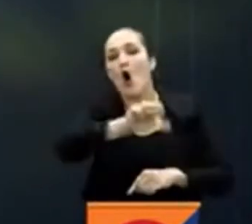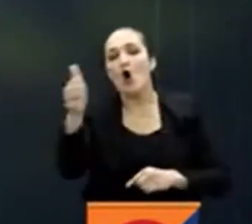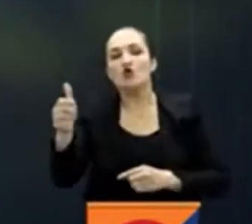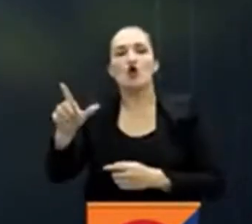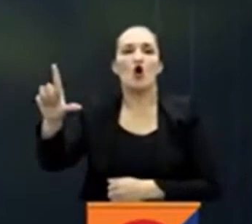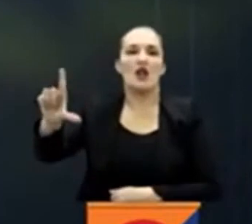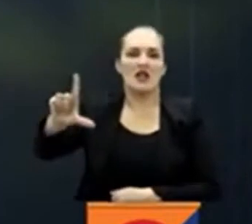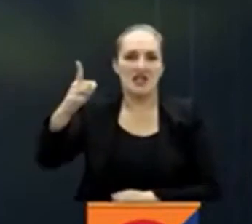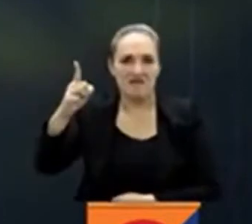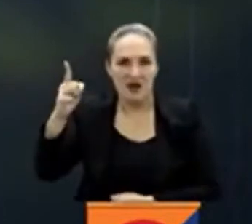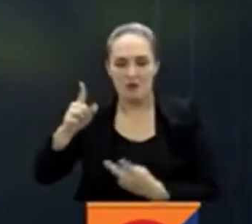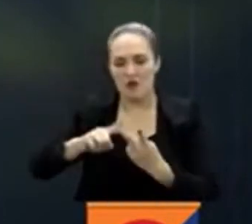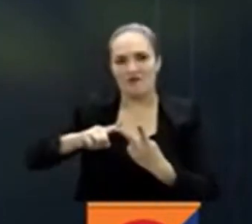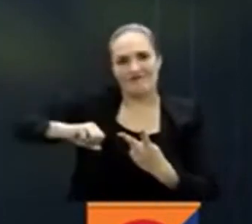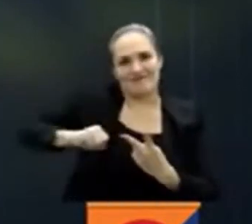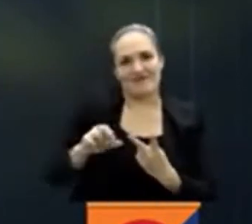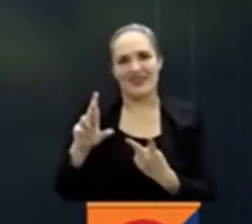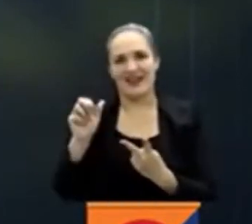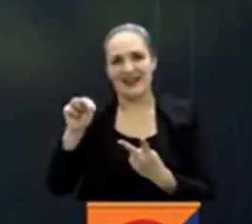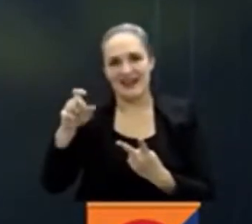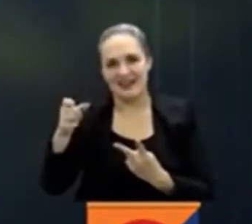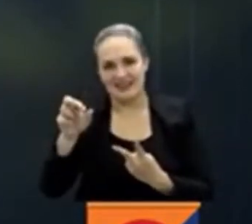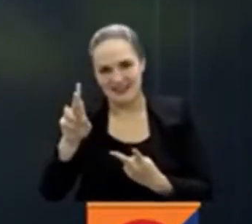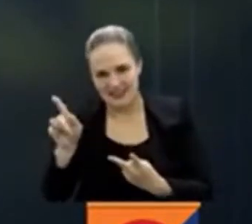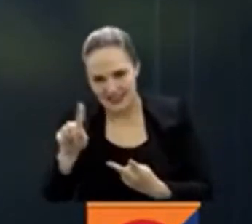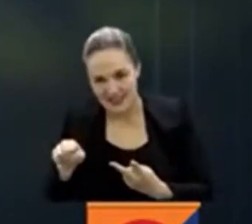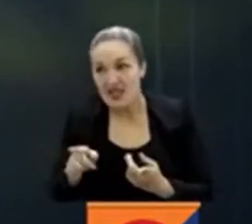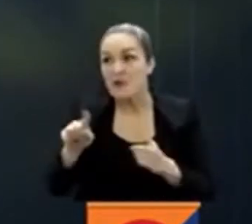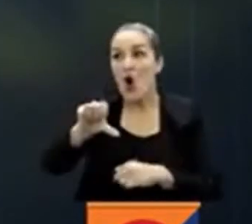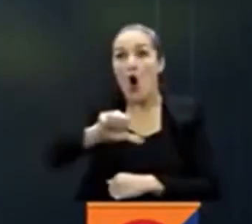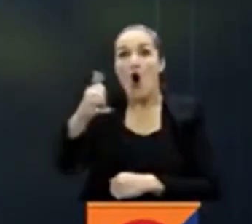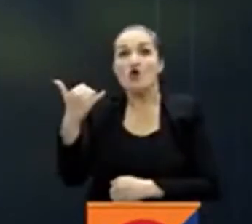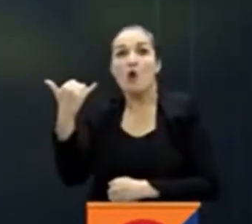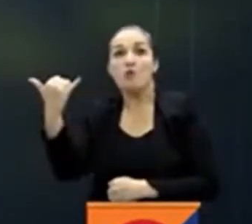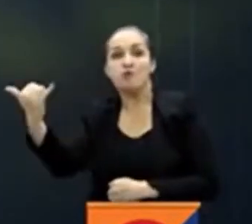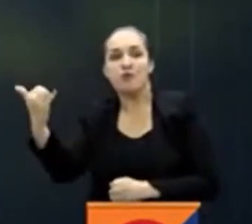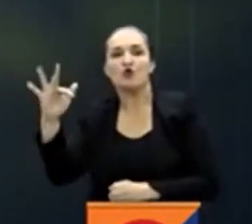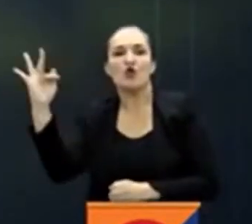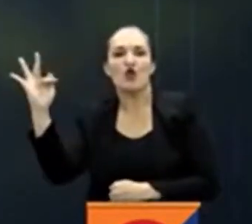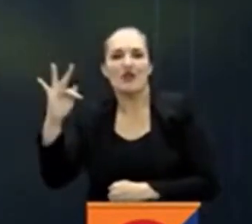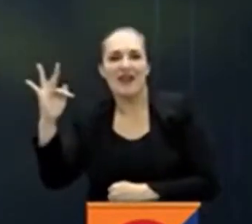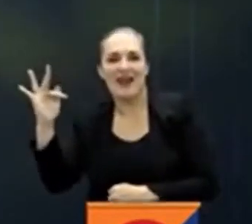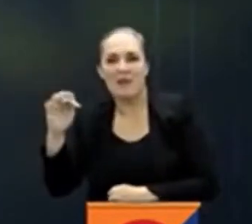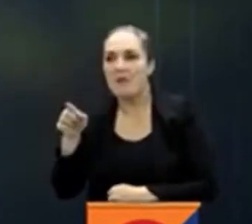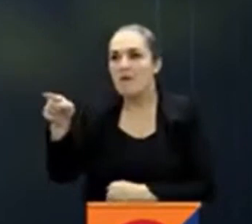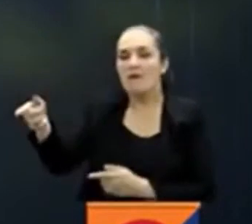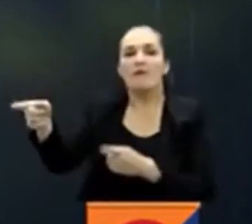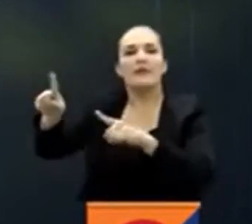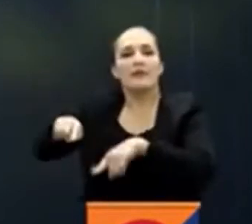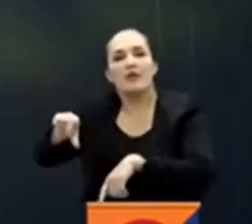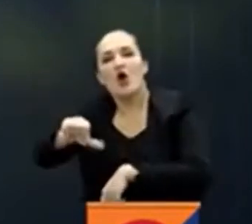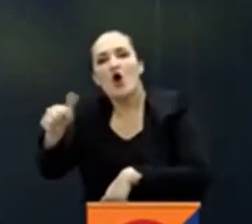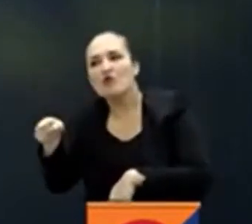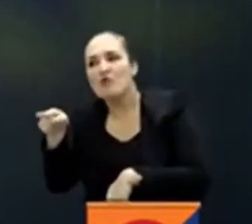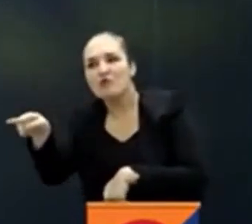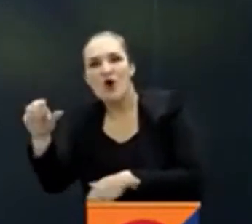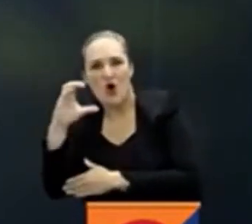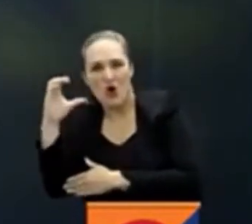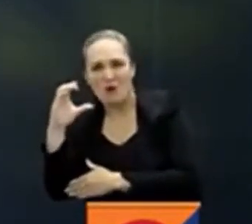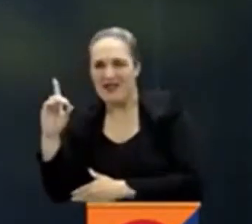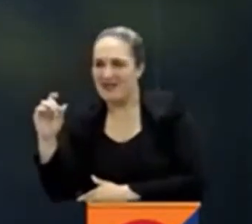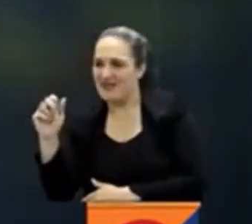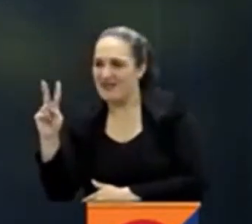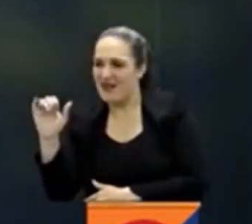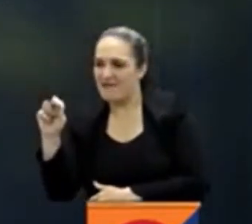Alfredo Morelos. En el grupo D quedó del Eintracht, Rafael Santos Borré, del Tottenham, Davinson Sánchez. Y